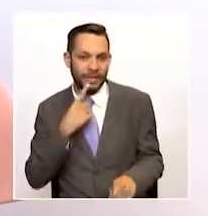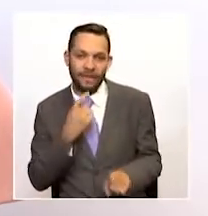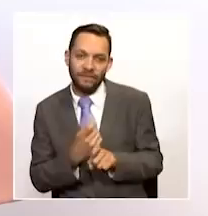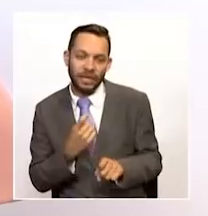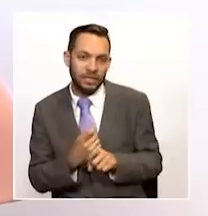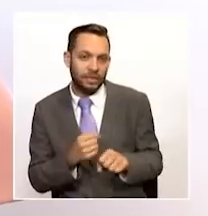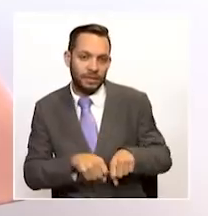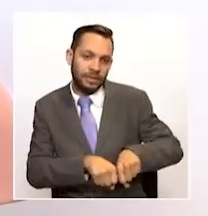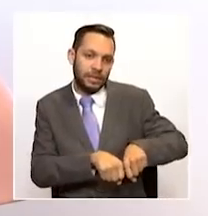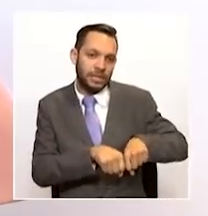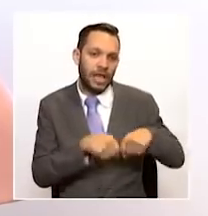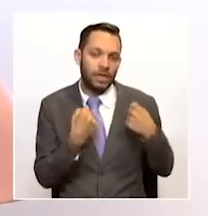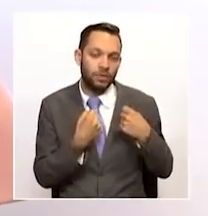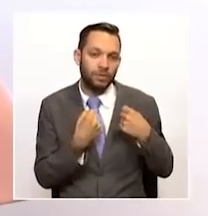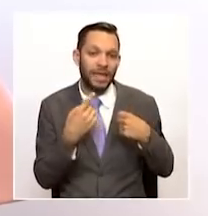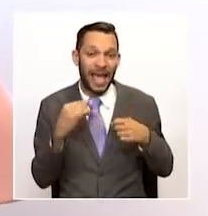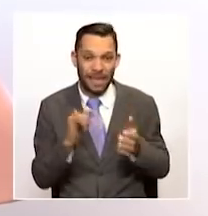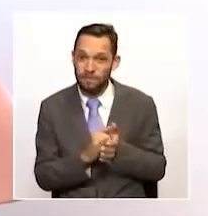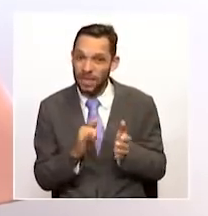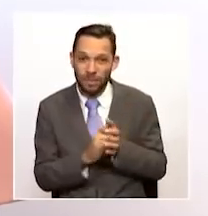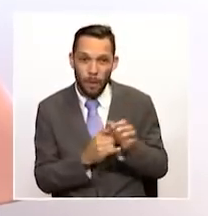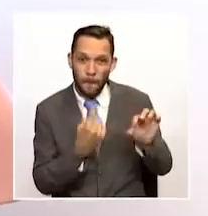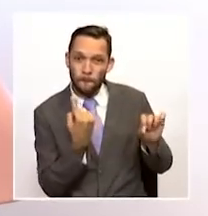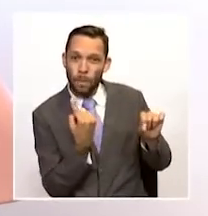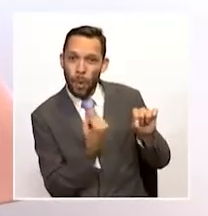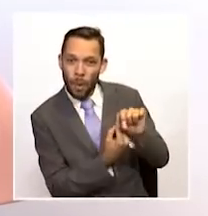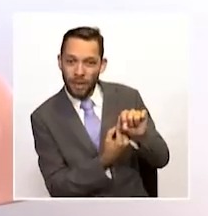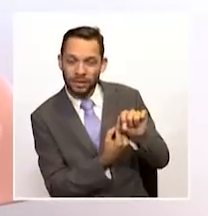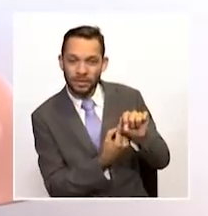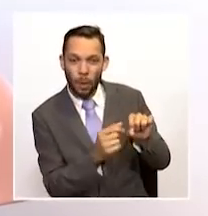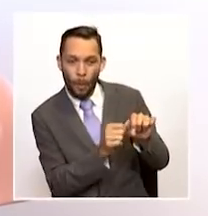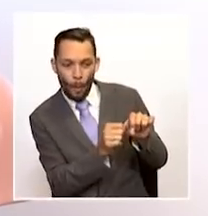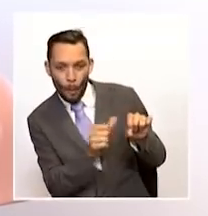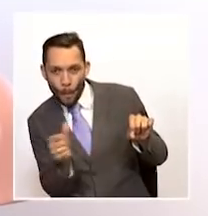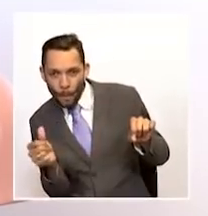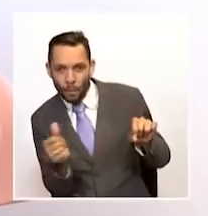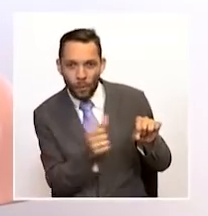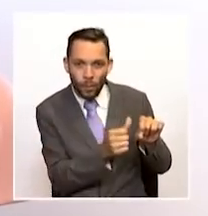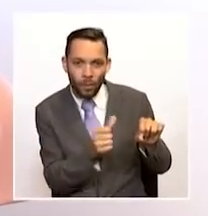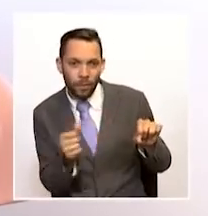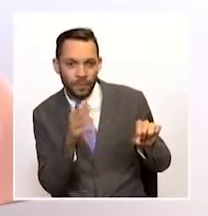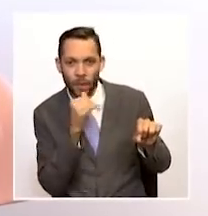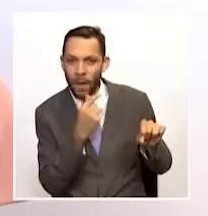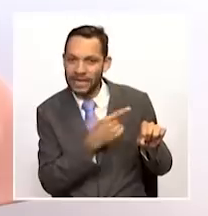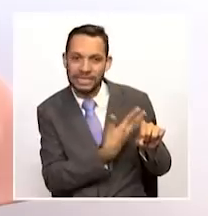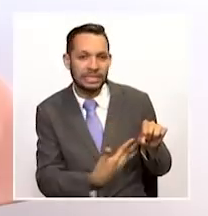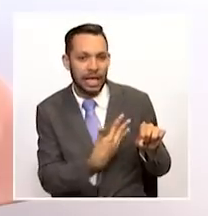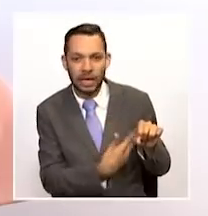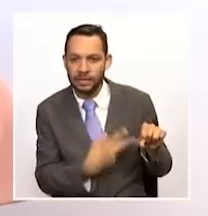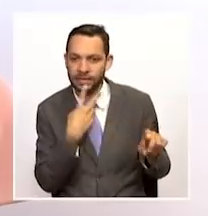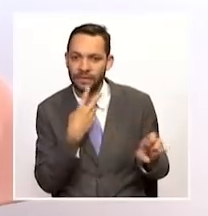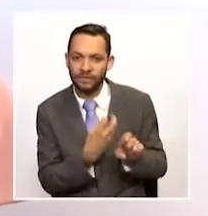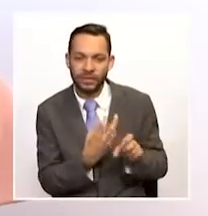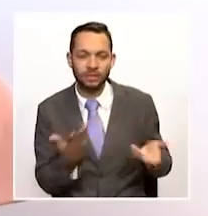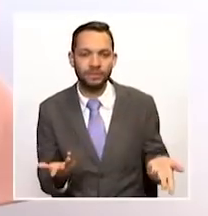que estas arterias se taparon sacar ese ese corazón a ella fue el sistema inmunológico